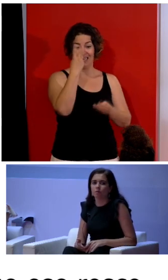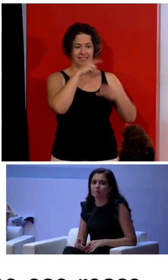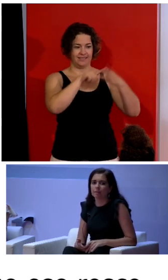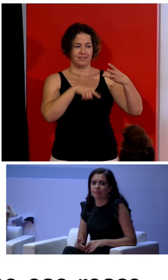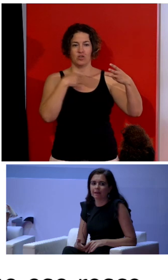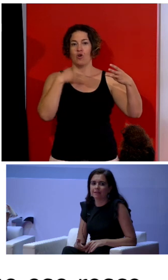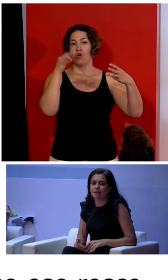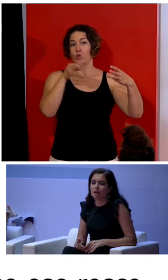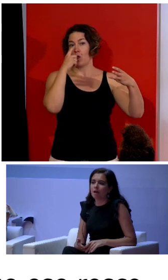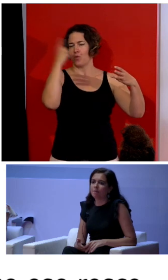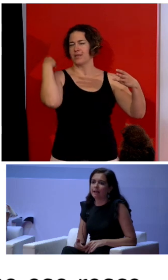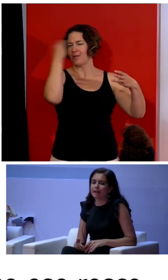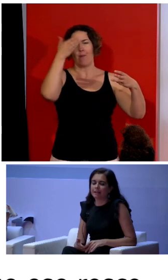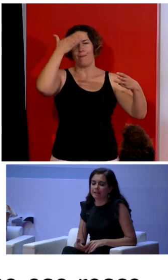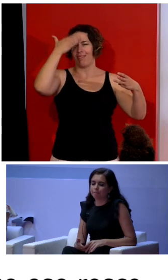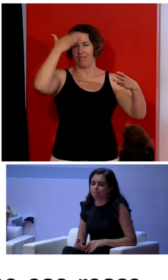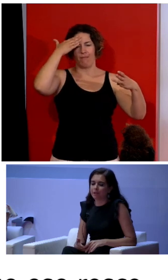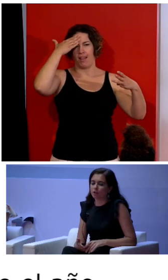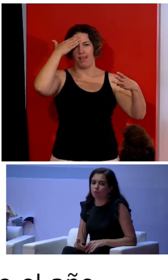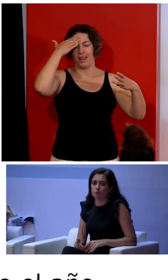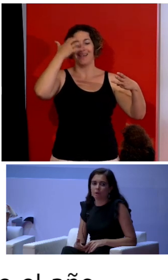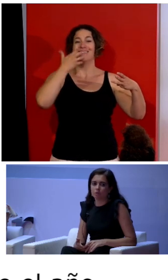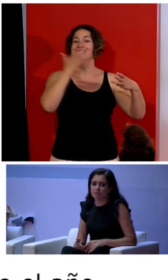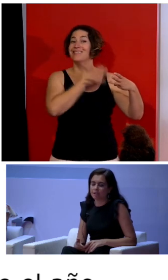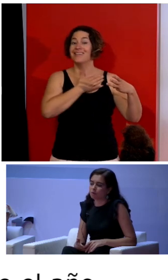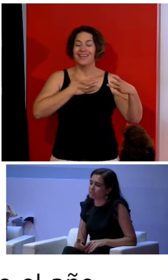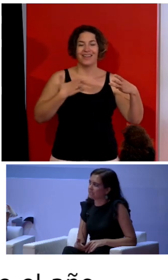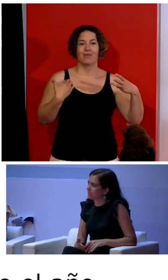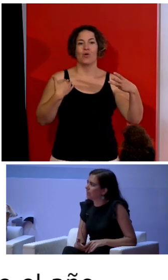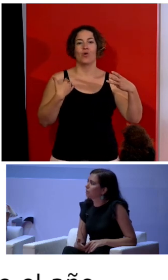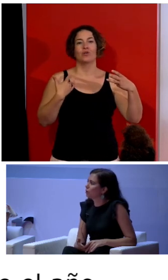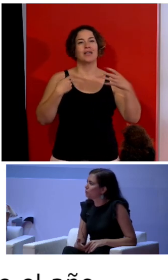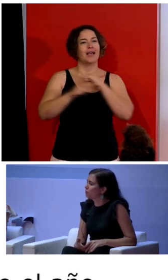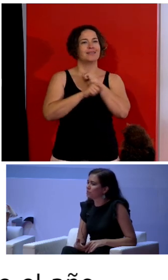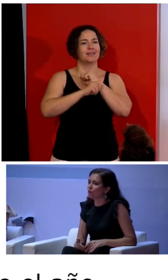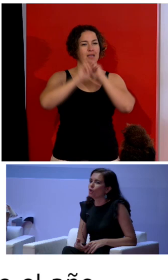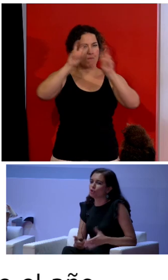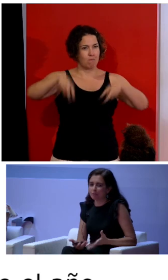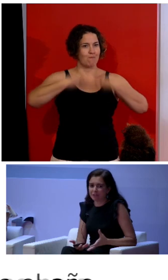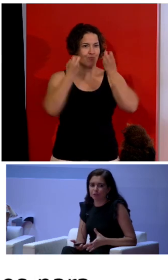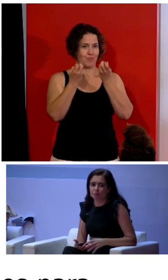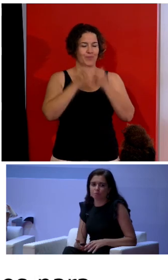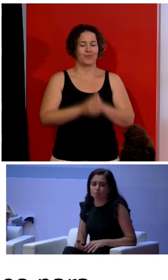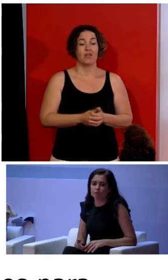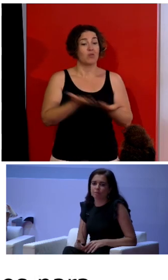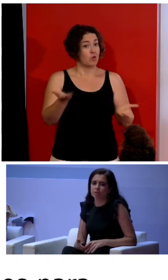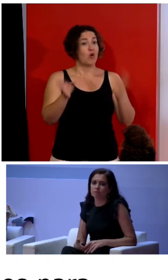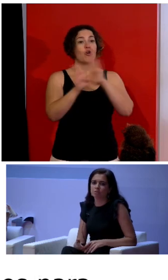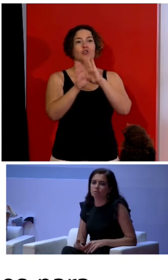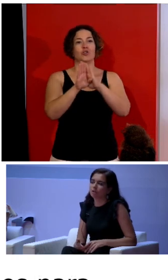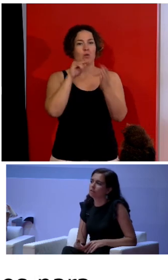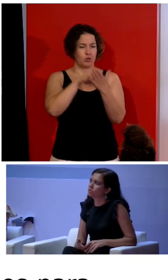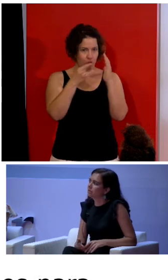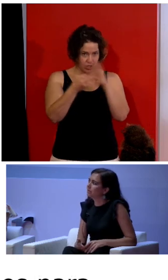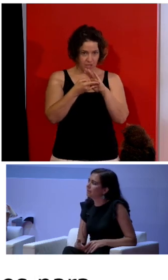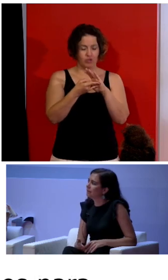como principales para reconfigurar nuestra estrategia. Entonces, bueno, pues no solamente continuamos con el proyecto, sino